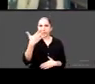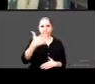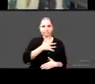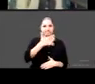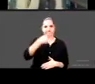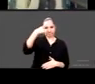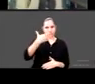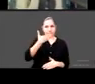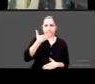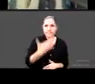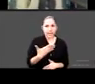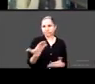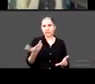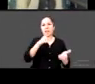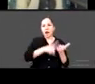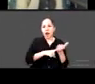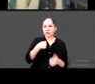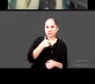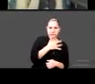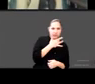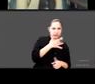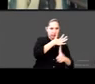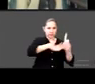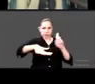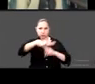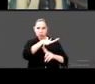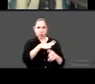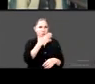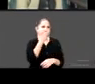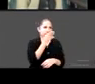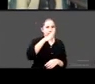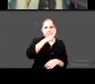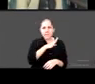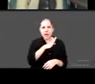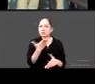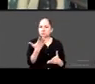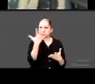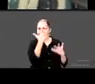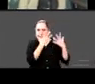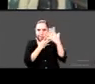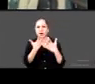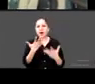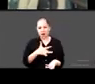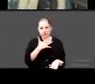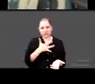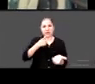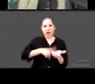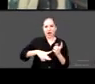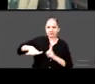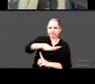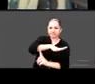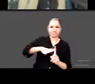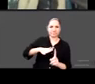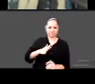abuso físico. La siguiente, por favor. Y en esa siguiente, prácticamente, lo que vamos a enfatizar